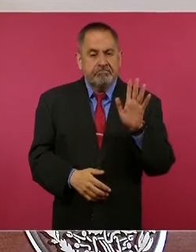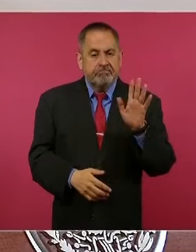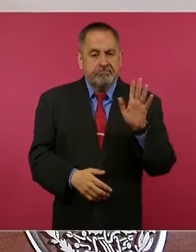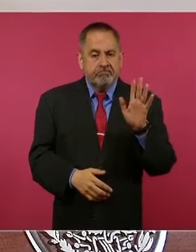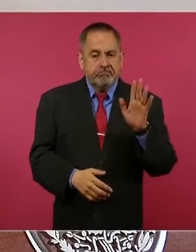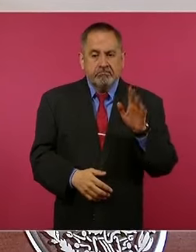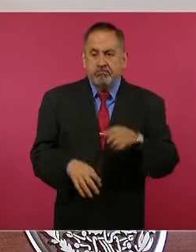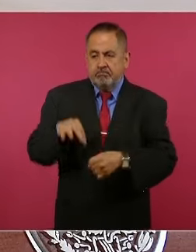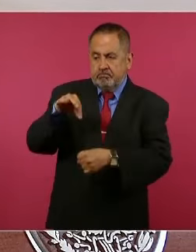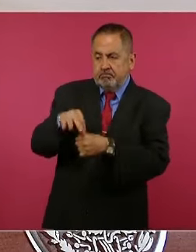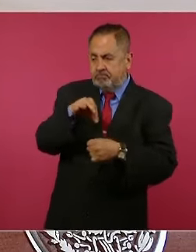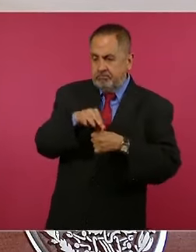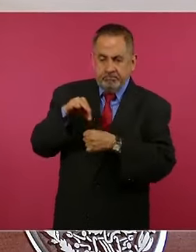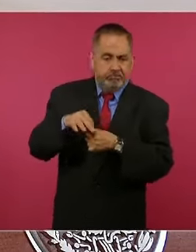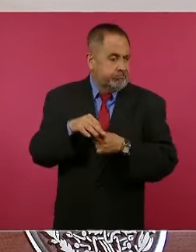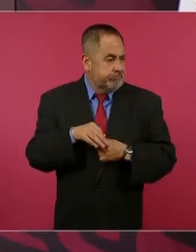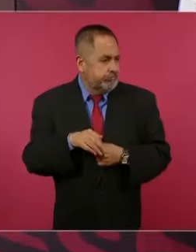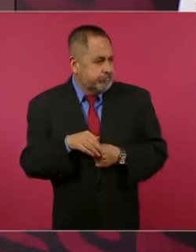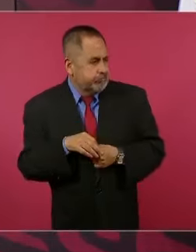elijan a los